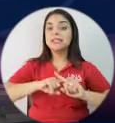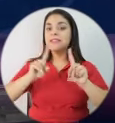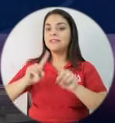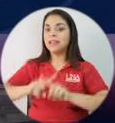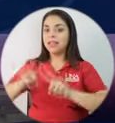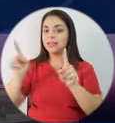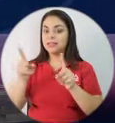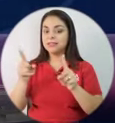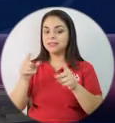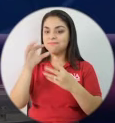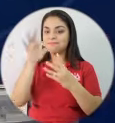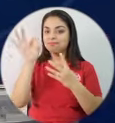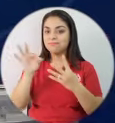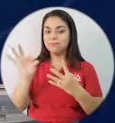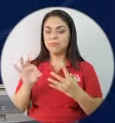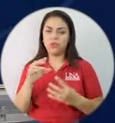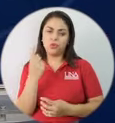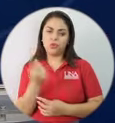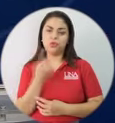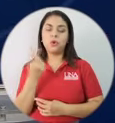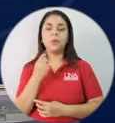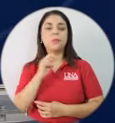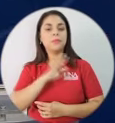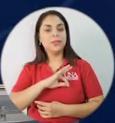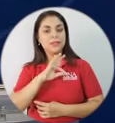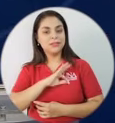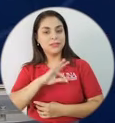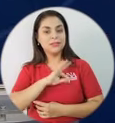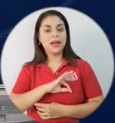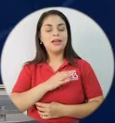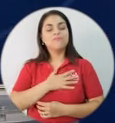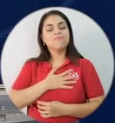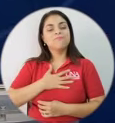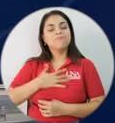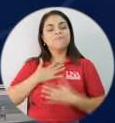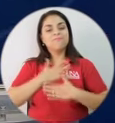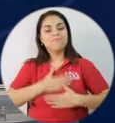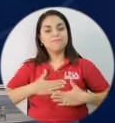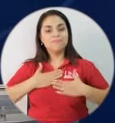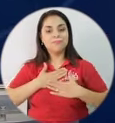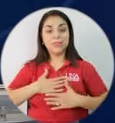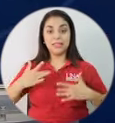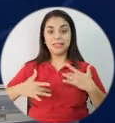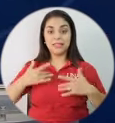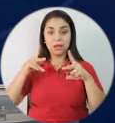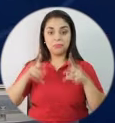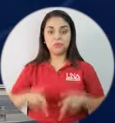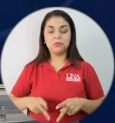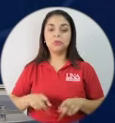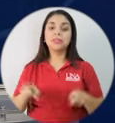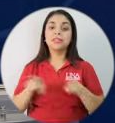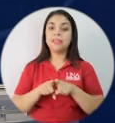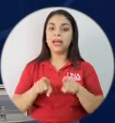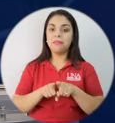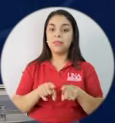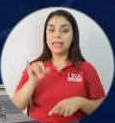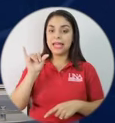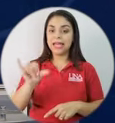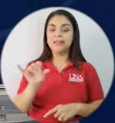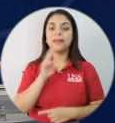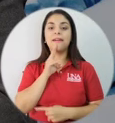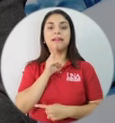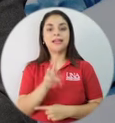diferentes alternativas, no solo por el bienestar y el placer que eso le puede generar a una persona, ¿verdad?, sino también